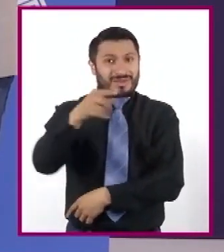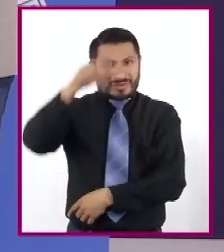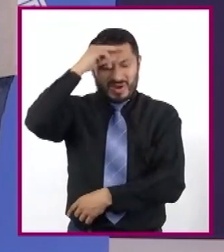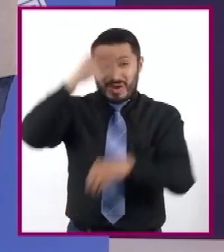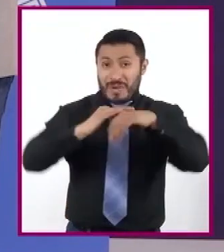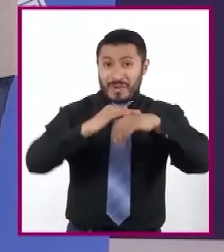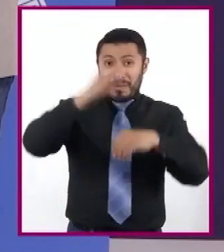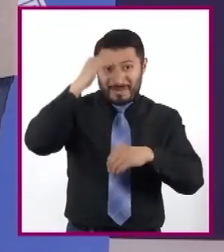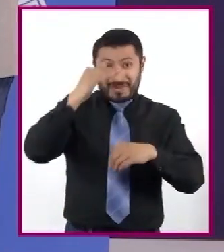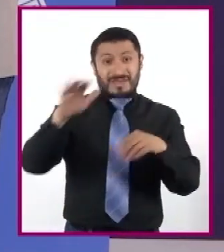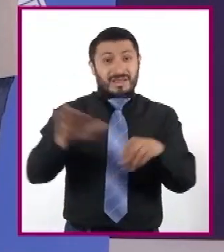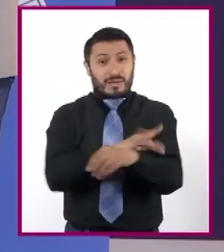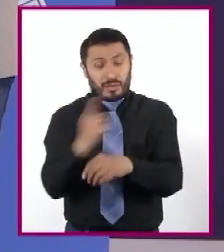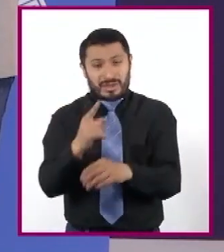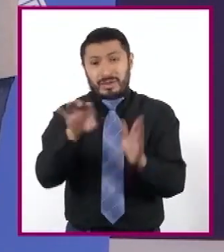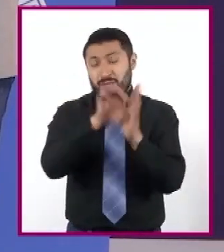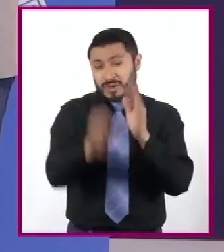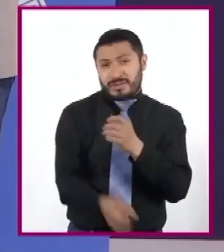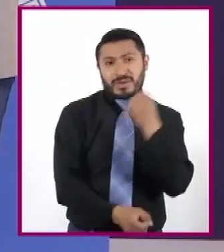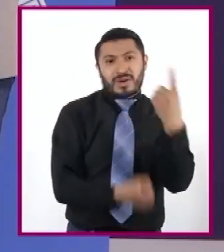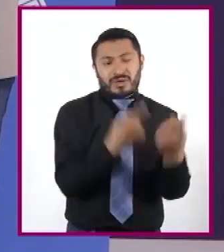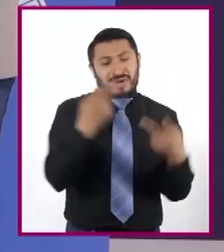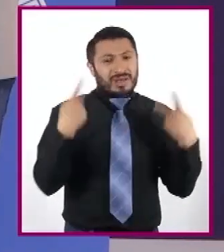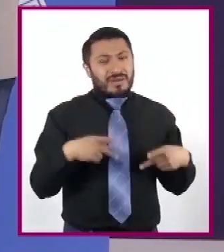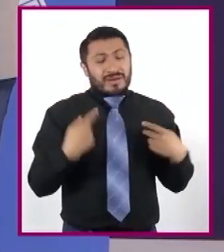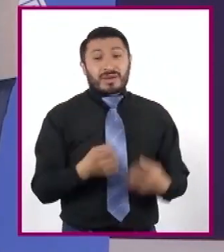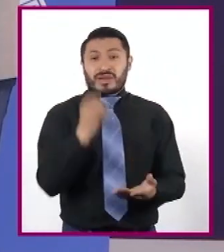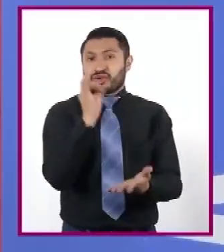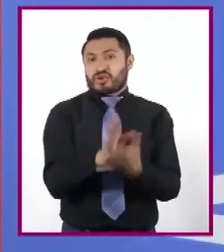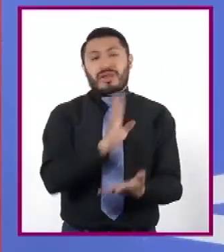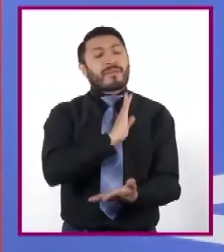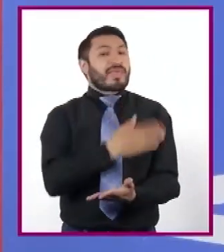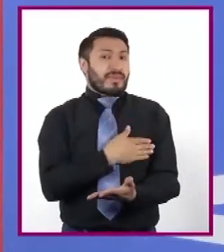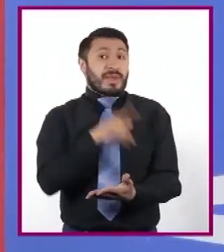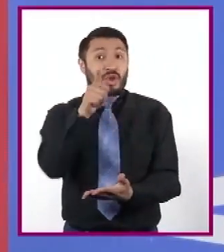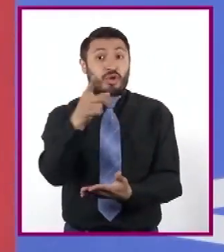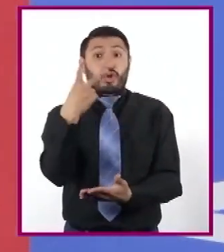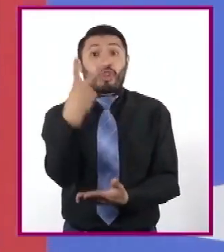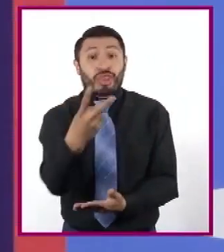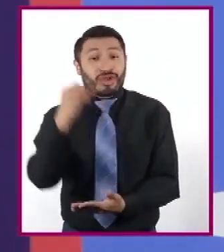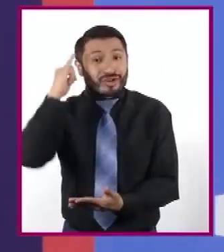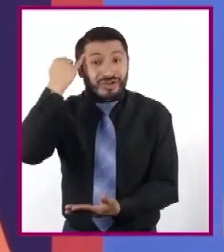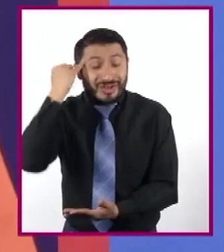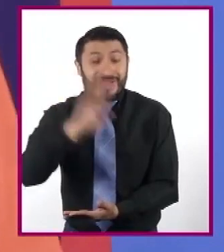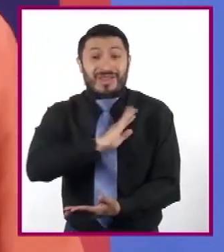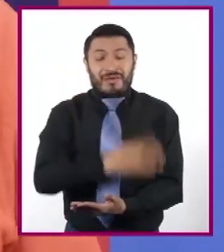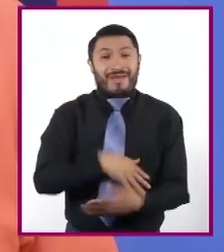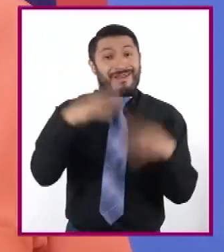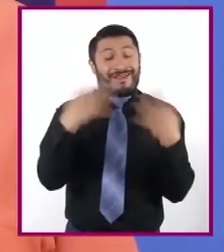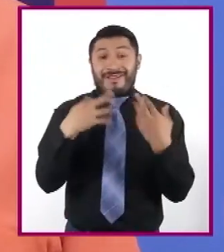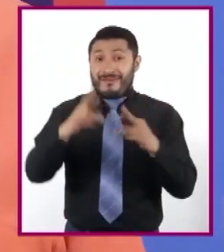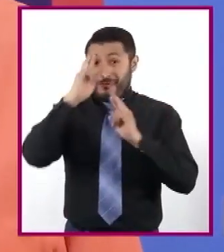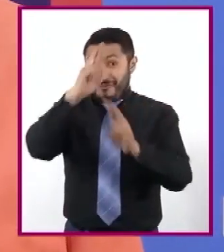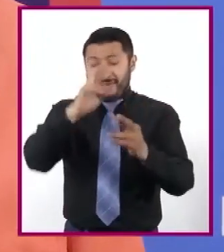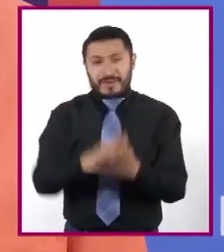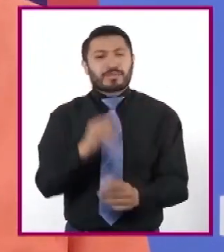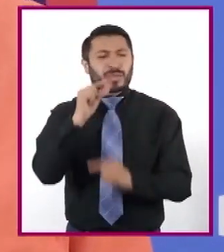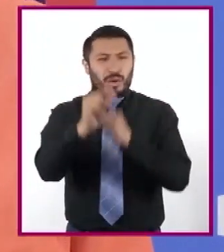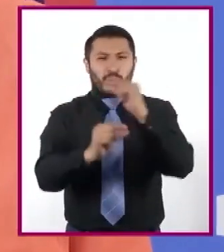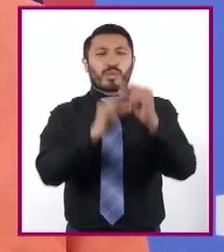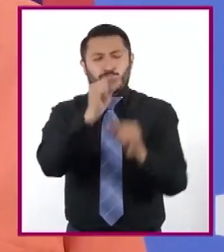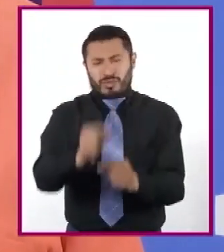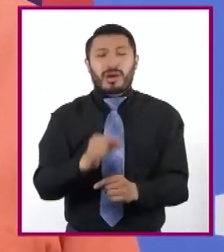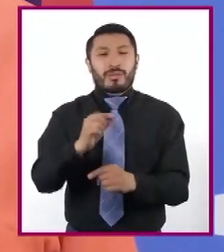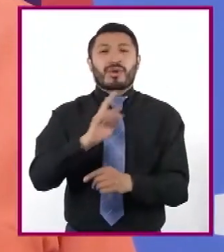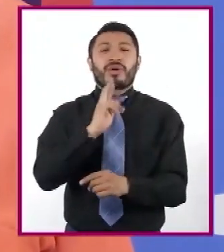que los que solo hablan español no tienen. Esa es una realidad. Con el tiempo vas a ir perfeccionando tu dominio del